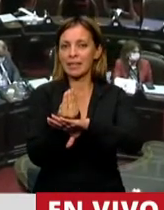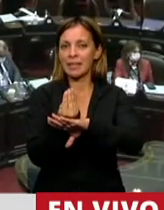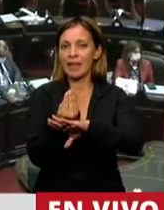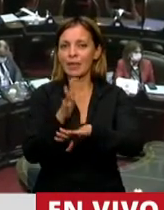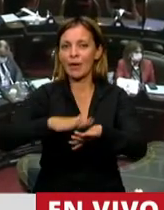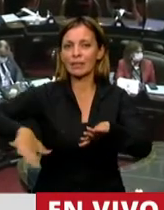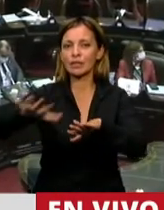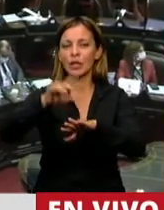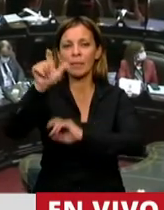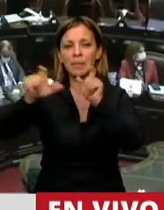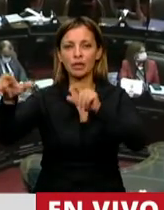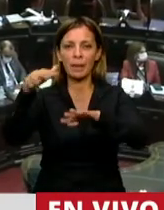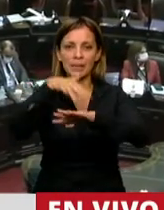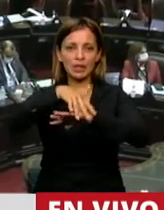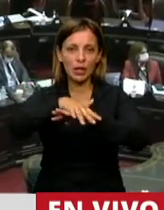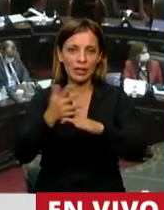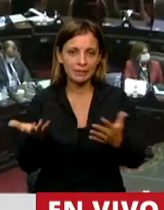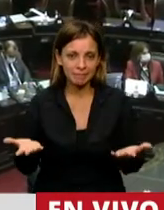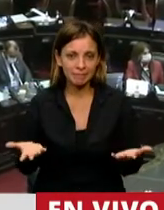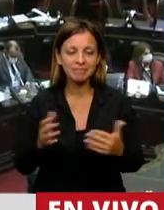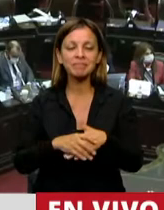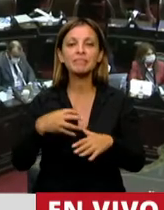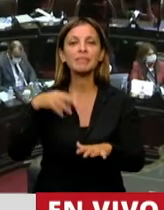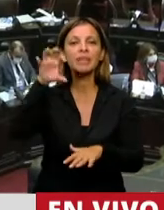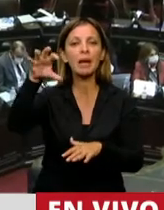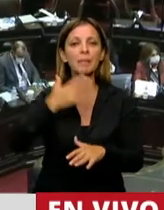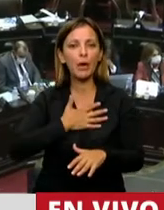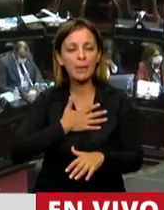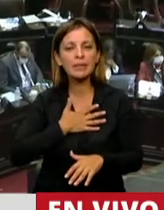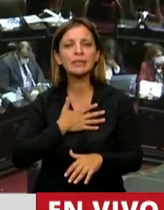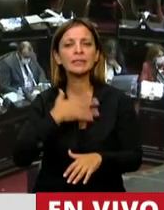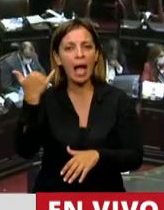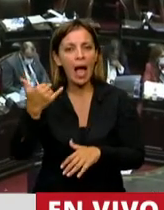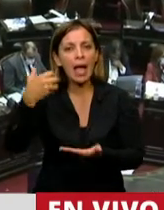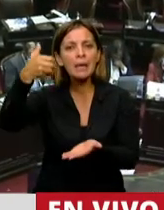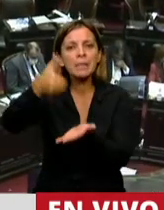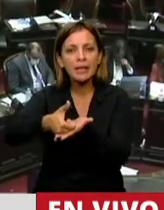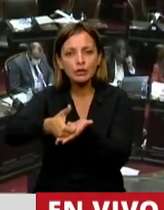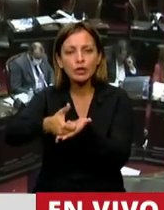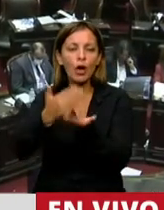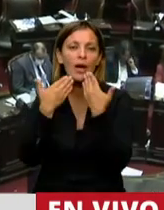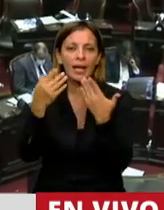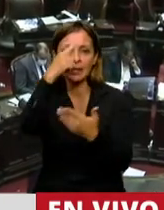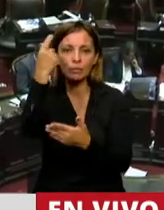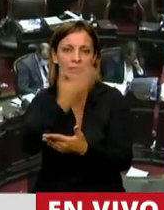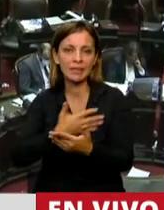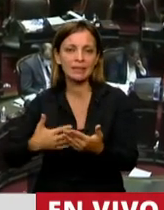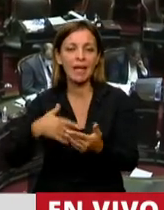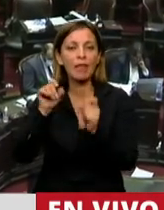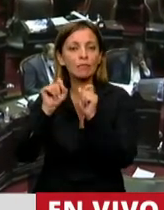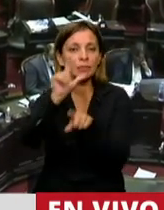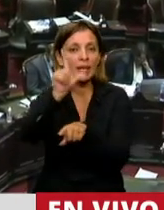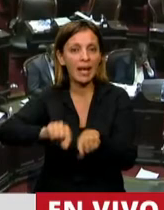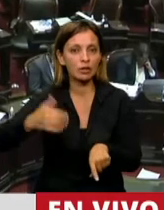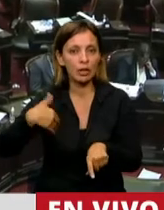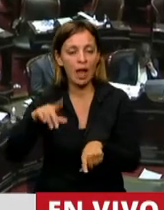a todos los misioneros y misioneras. Mi provincia está invirtiendo, y gracias a un Estado Nacional presente y federal,